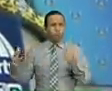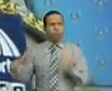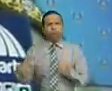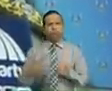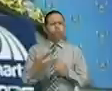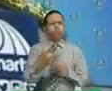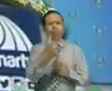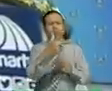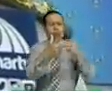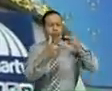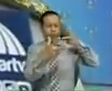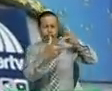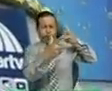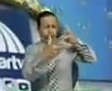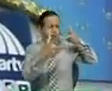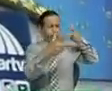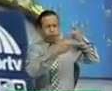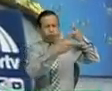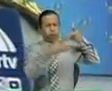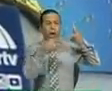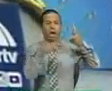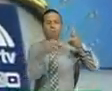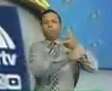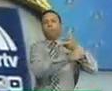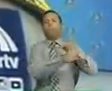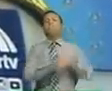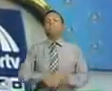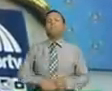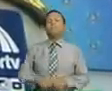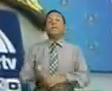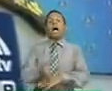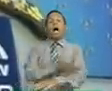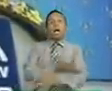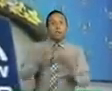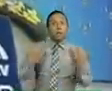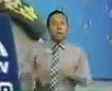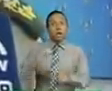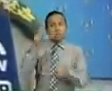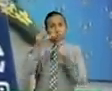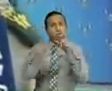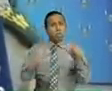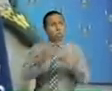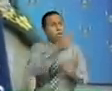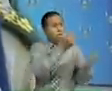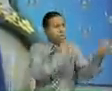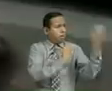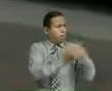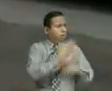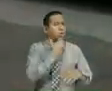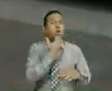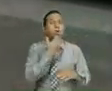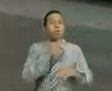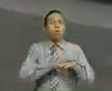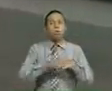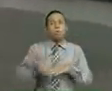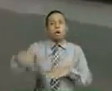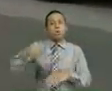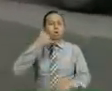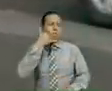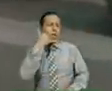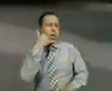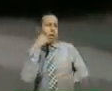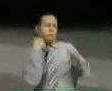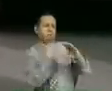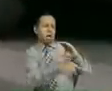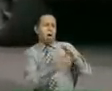presentado denuncias puntuales de personas que han sido amenazados o que han recibido amenazas por varios medios, sea por vía de mensajes de texto, por